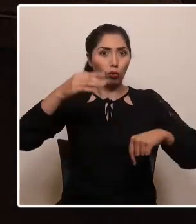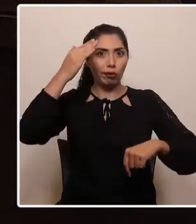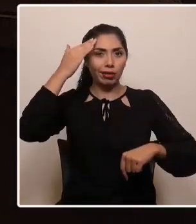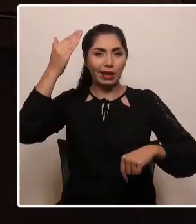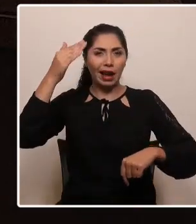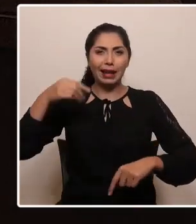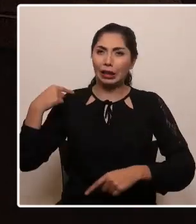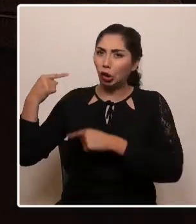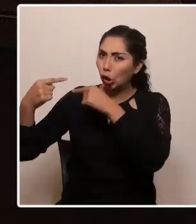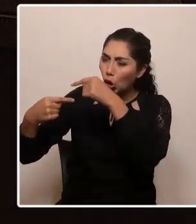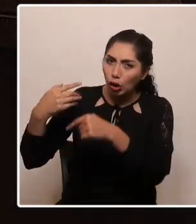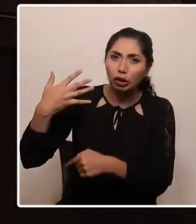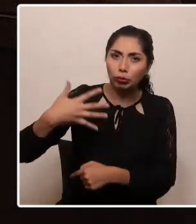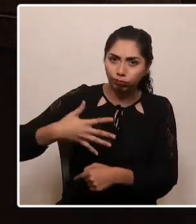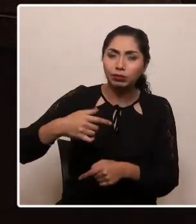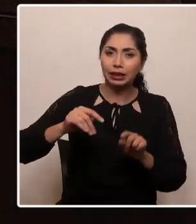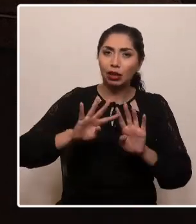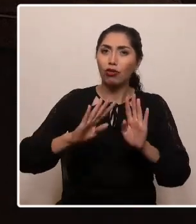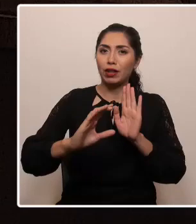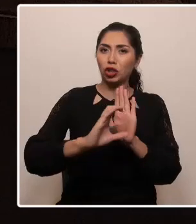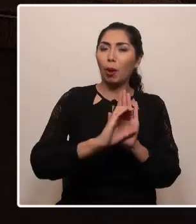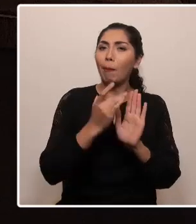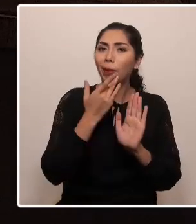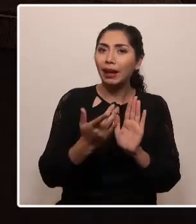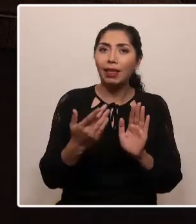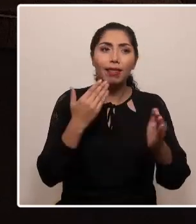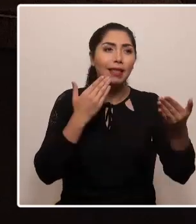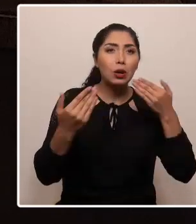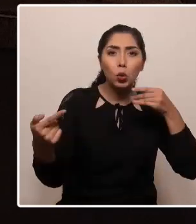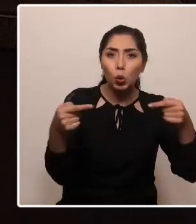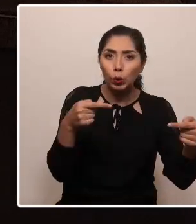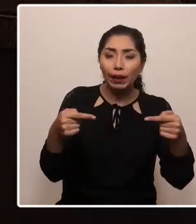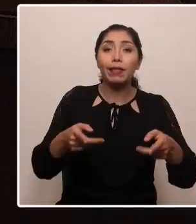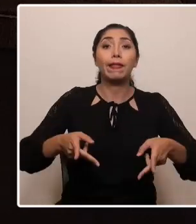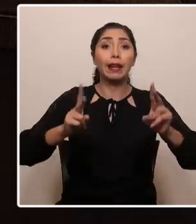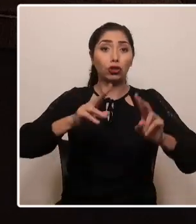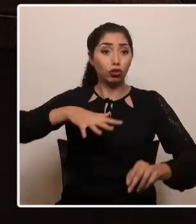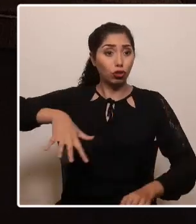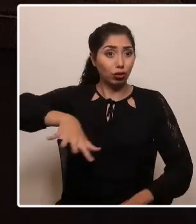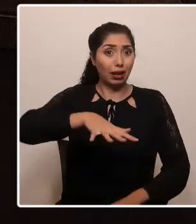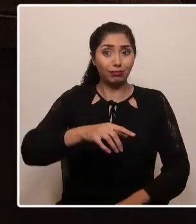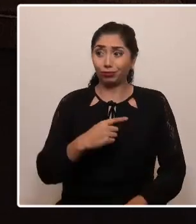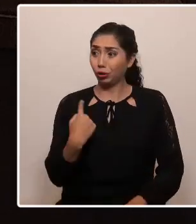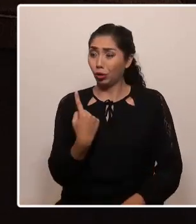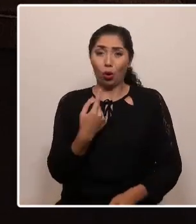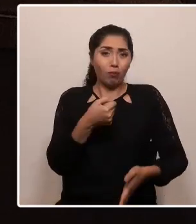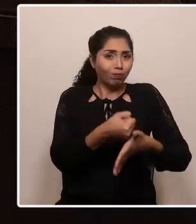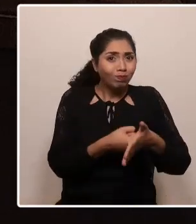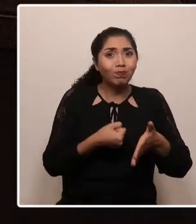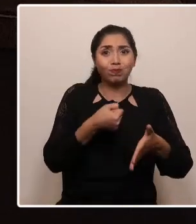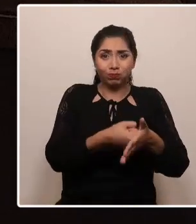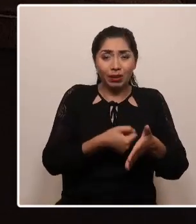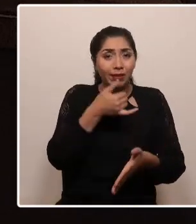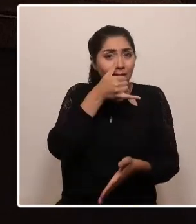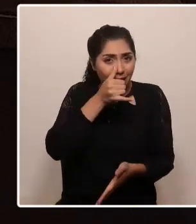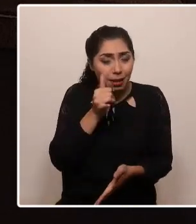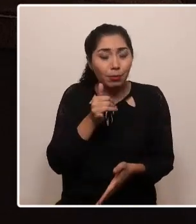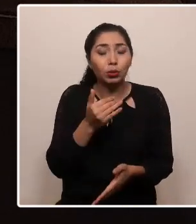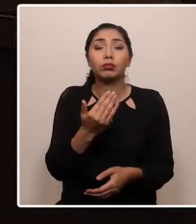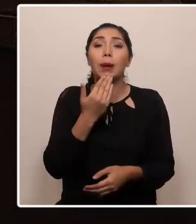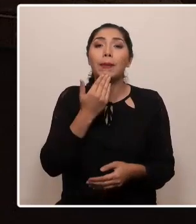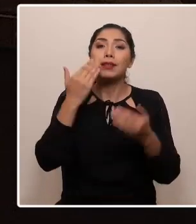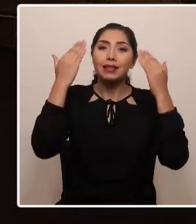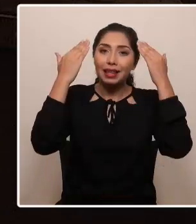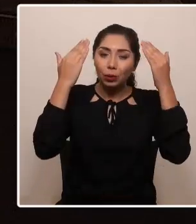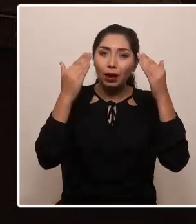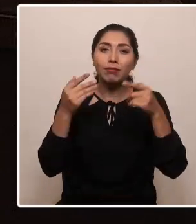esta convención constitucional, ya que se discuten los derechos sociales por los cuales hemos luchado durante tanto tiempo, pero por sobre todo saludar a los